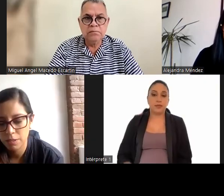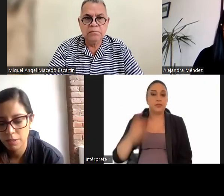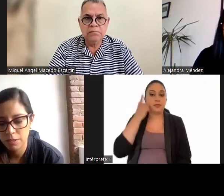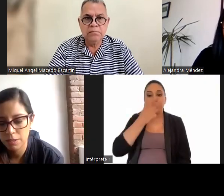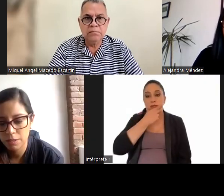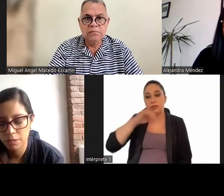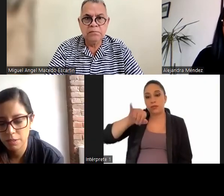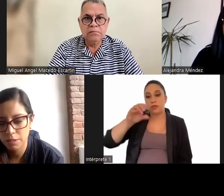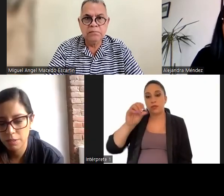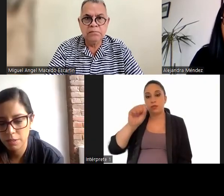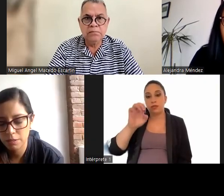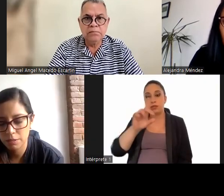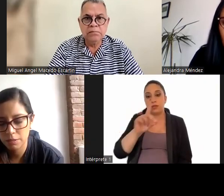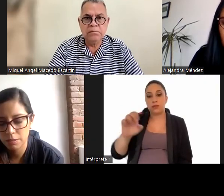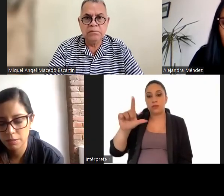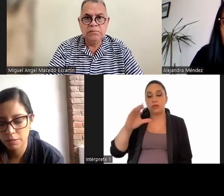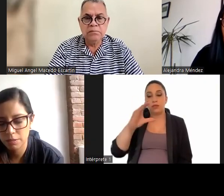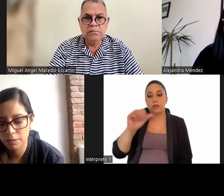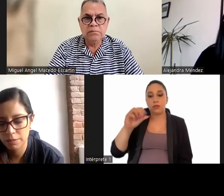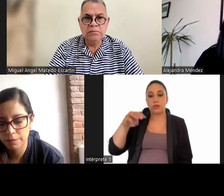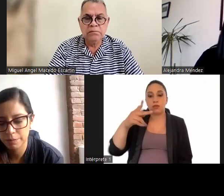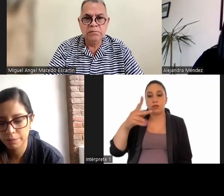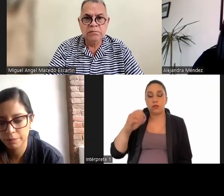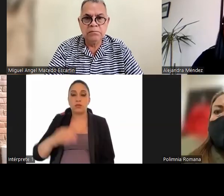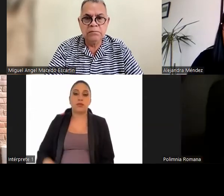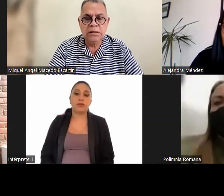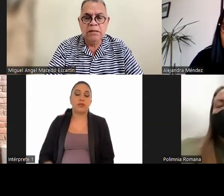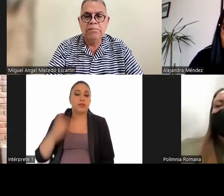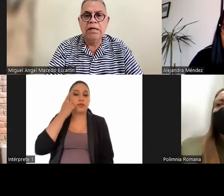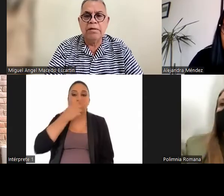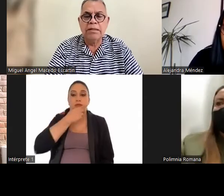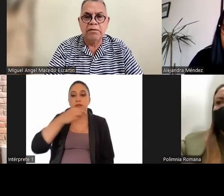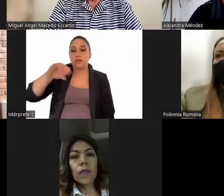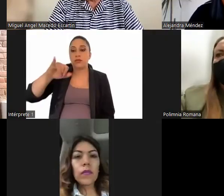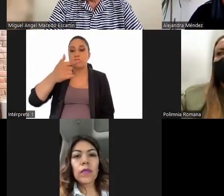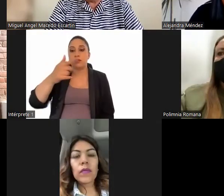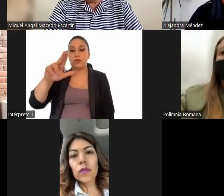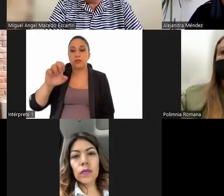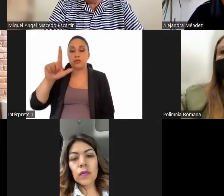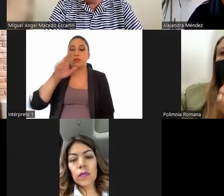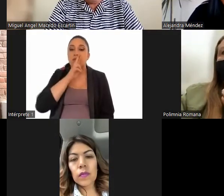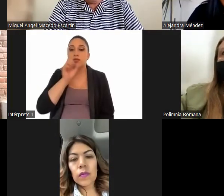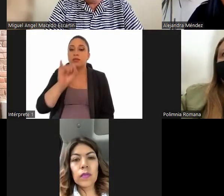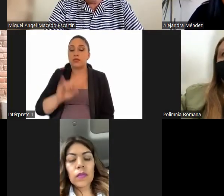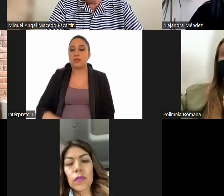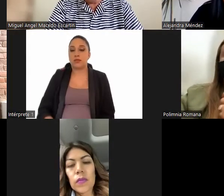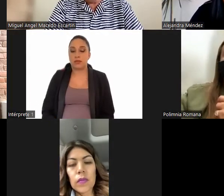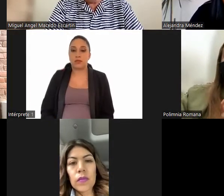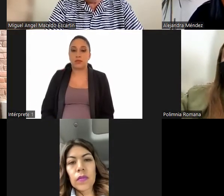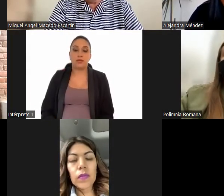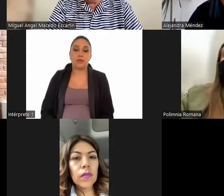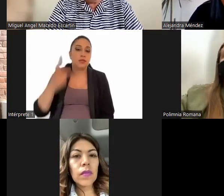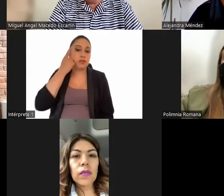de Jesús Martín del Campo. Diputado Miguel Ángel Macedo Escartín. Miguel Macedo, a favor. Diputada Valeria